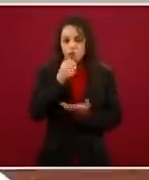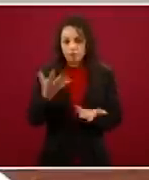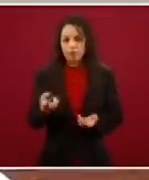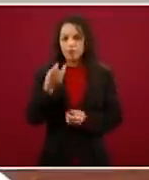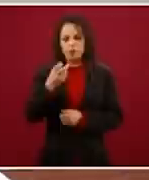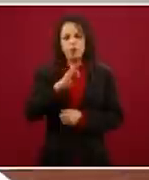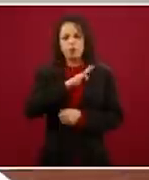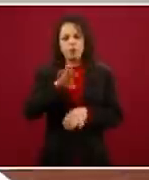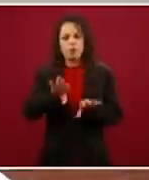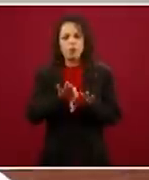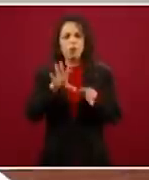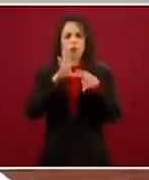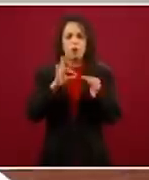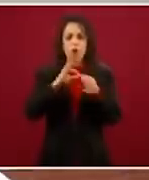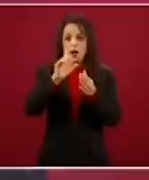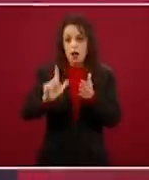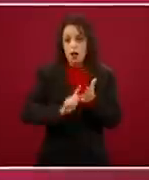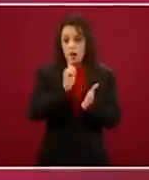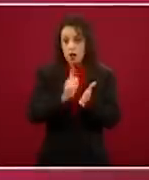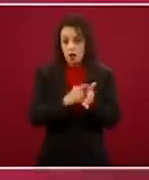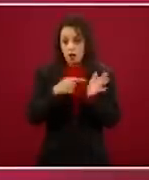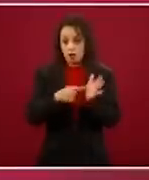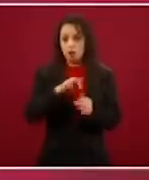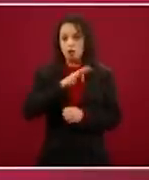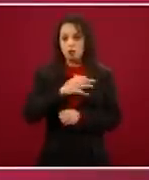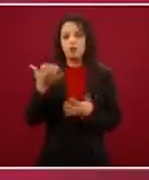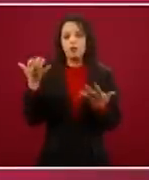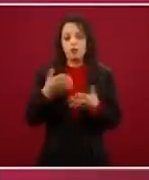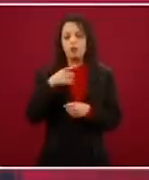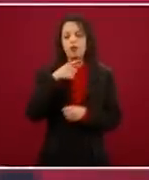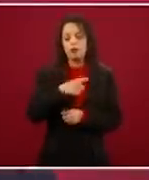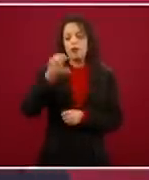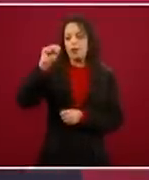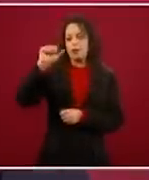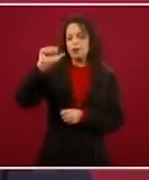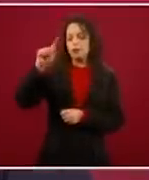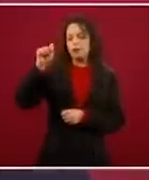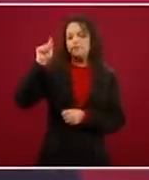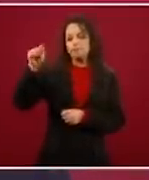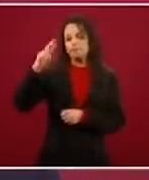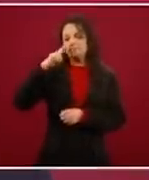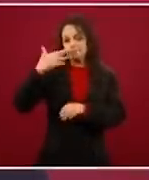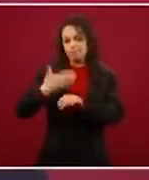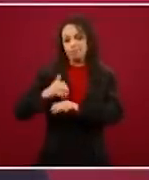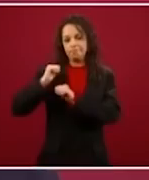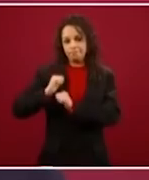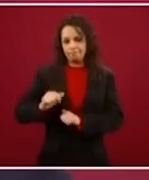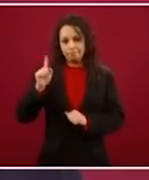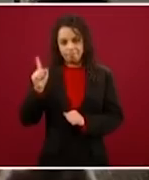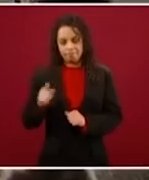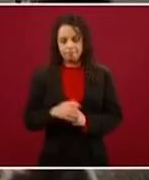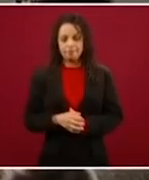posible que queda en términos de la ley es la que puede realizar el Servicio de Administración Tributaria. Respecto al caso en particular,